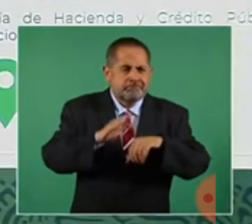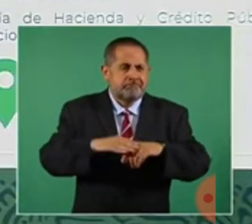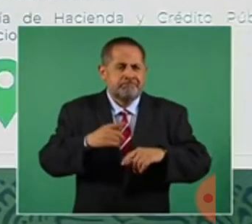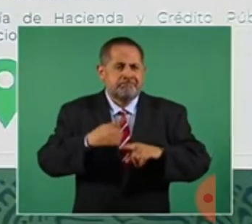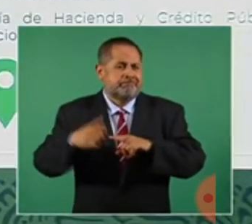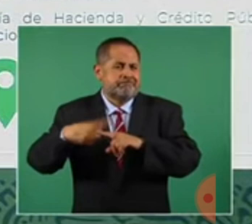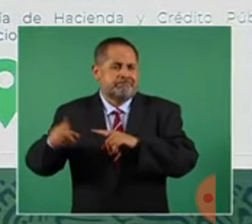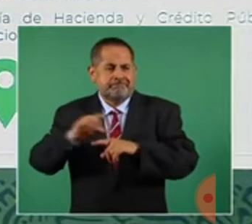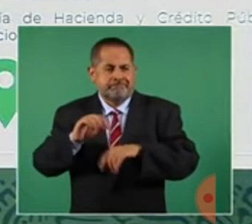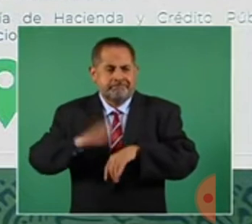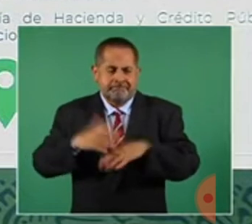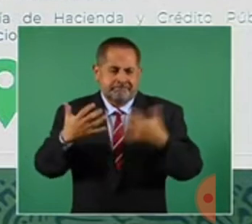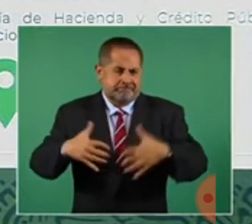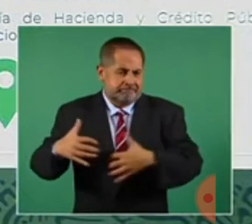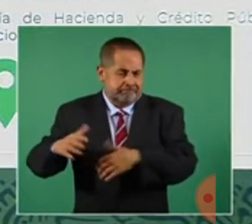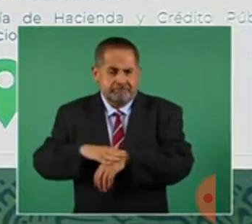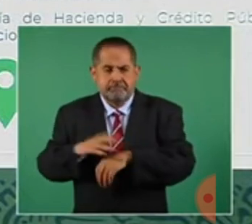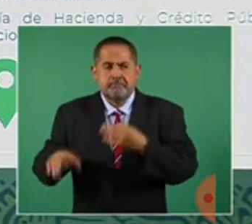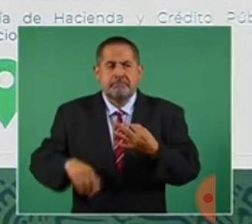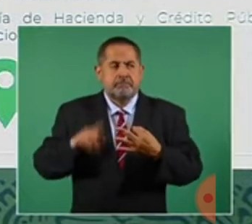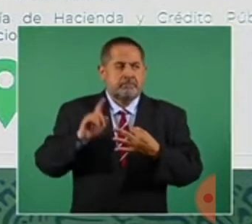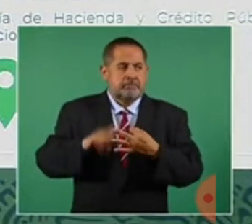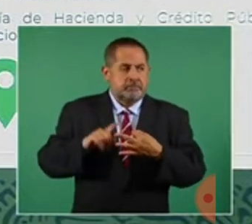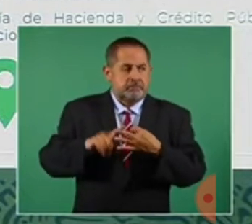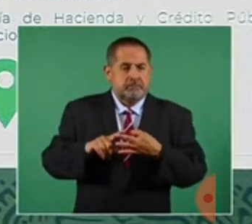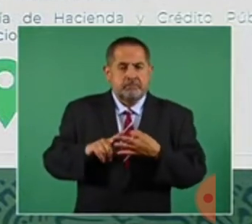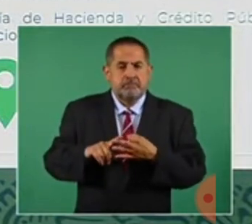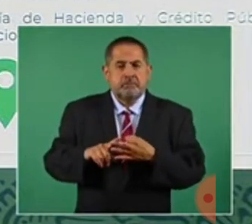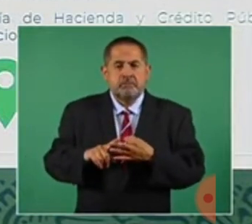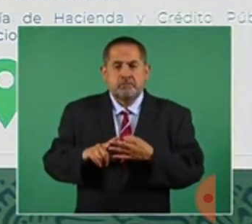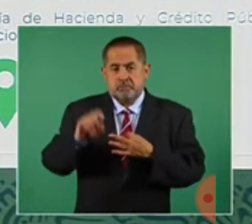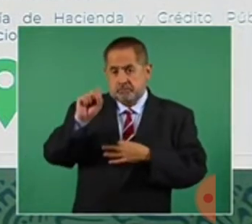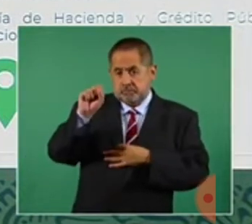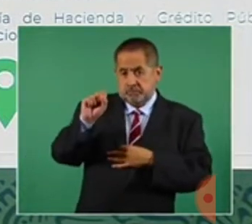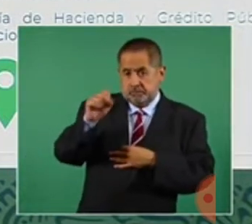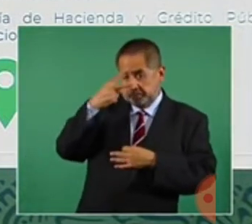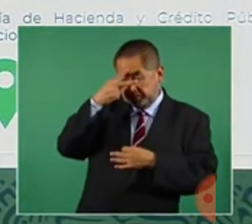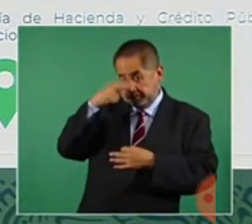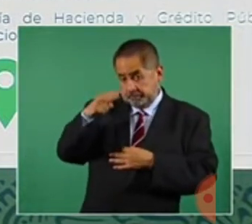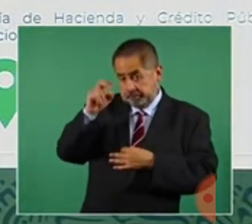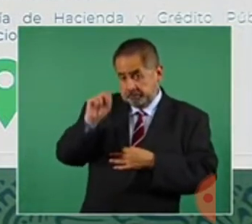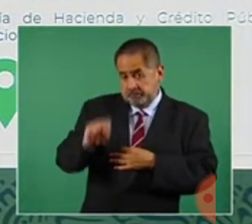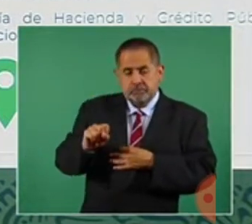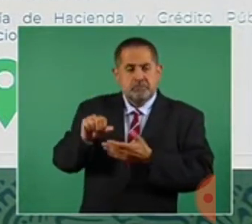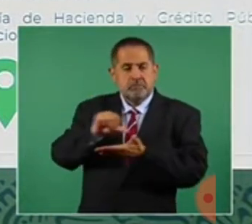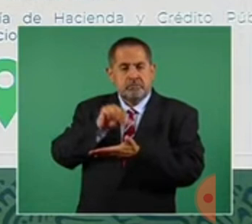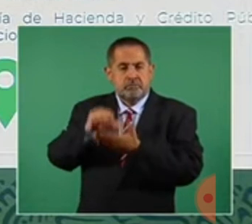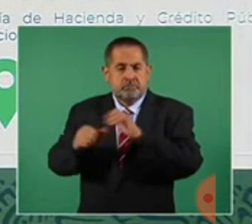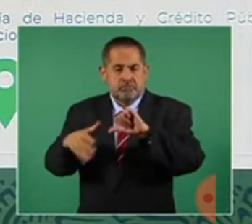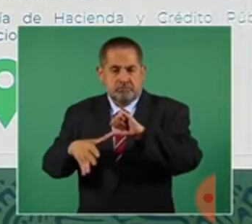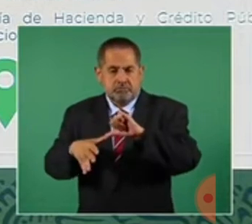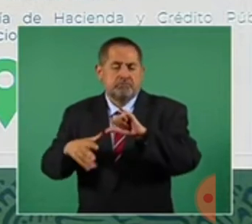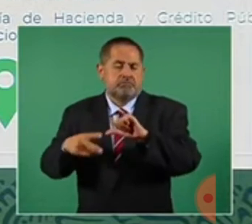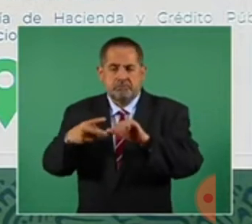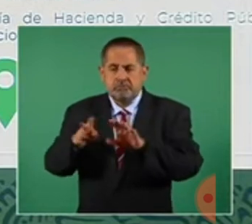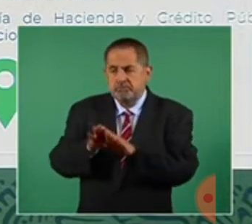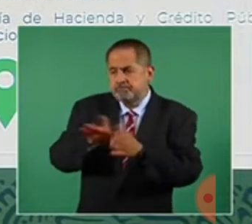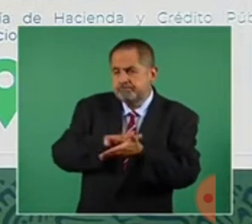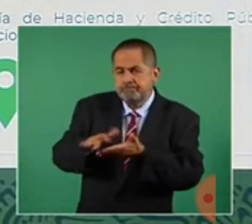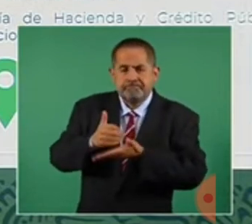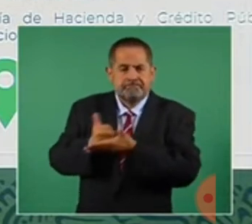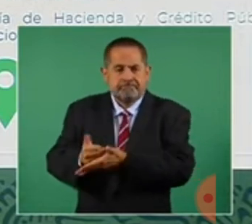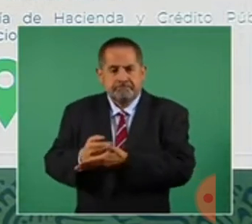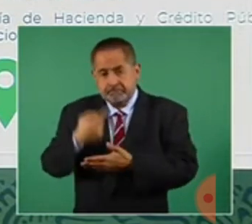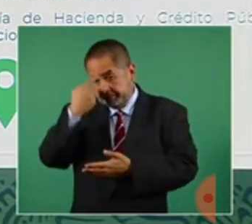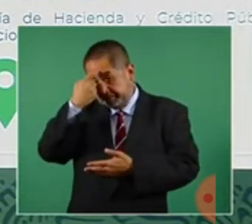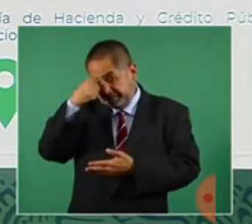otras, cooperación internacional para el desarrollo en el sur de México y Centroamérica, que es una alta prioridad para el presidente de México, y